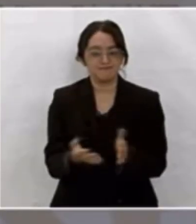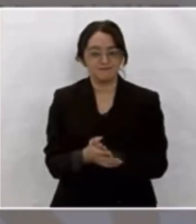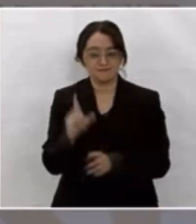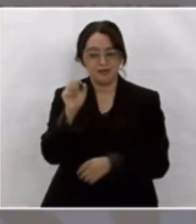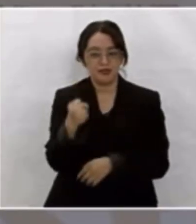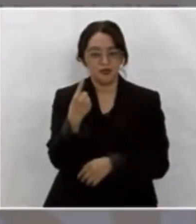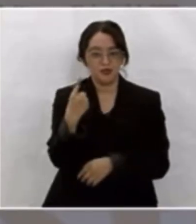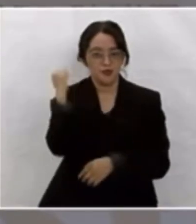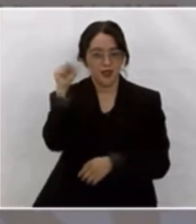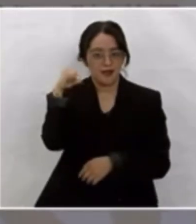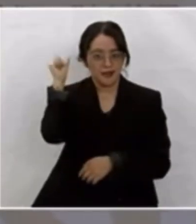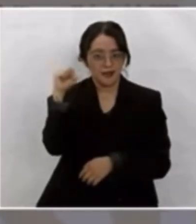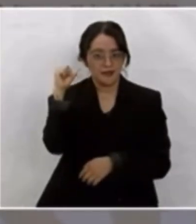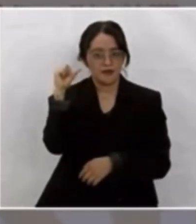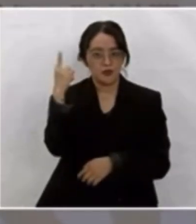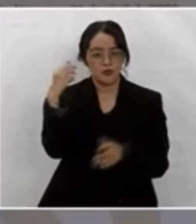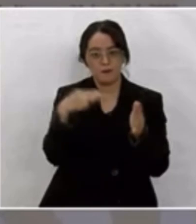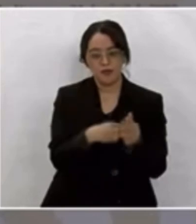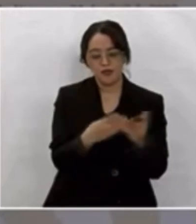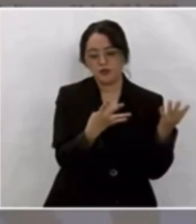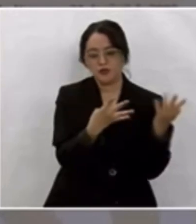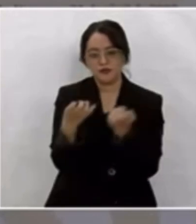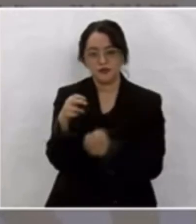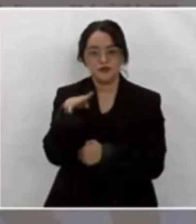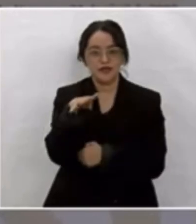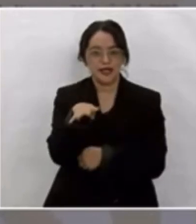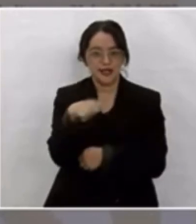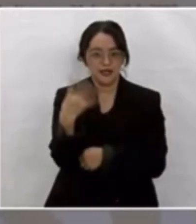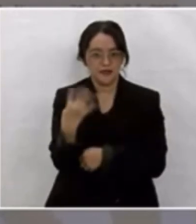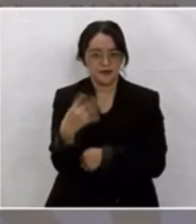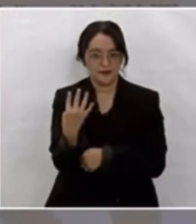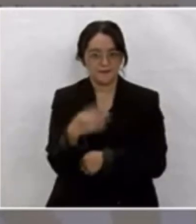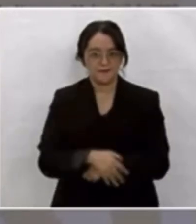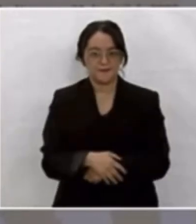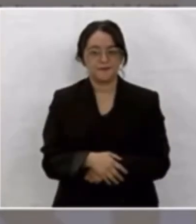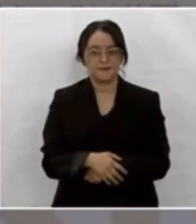el 21 de abril de 1914.